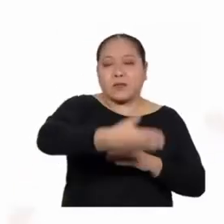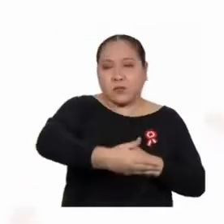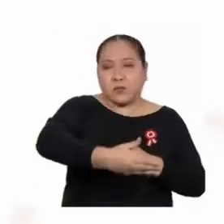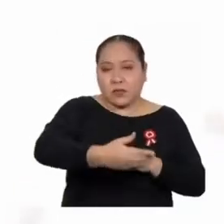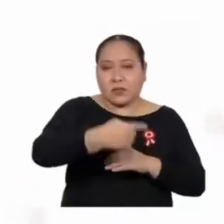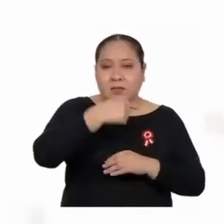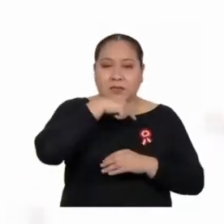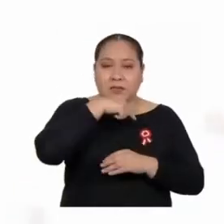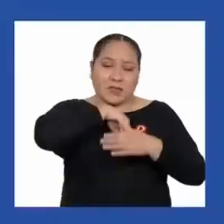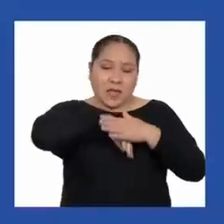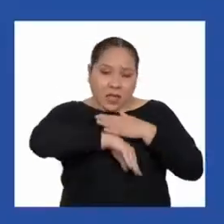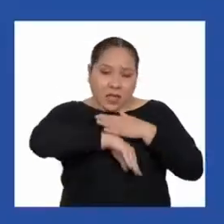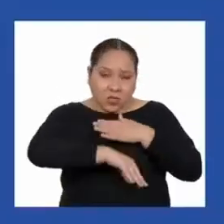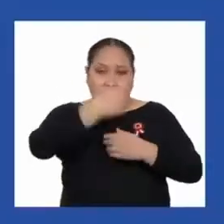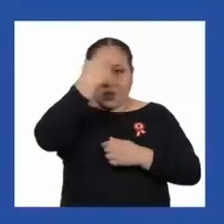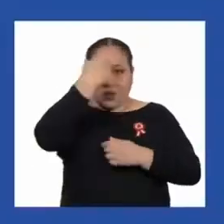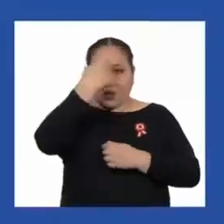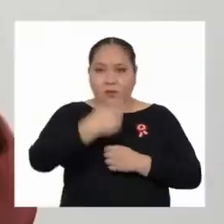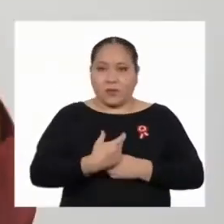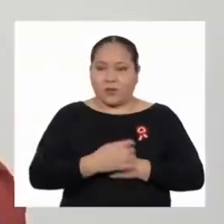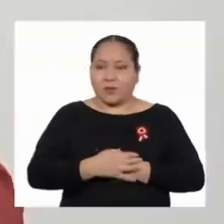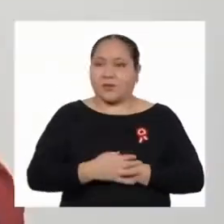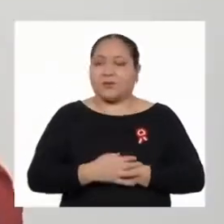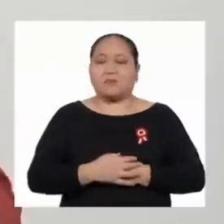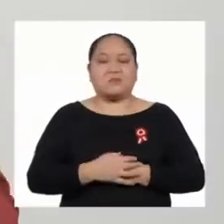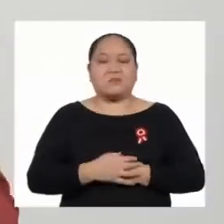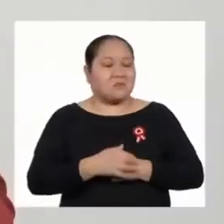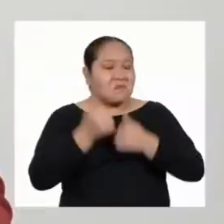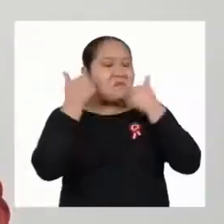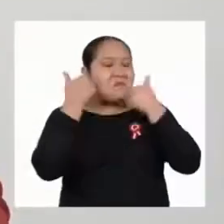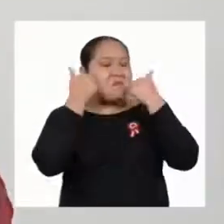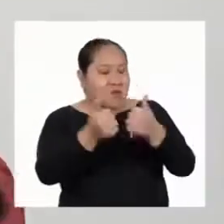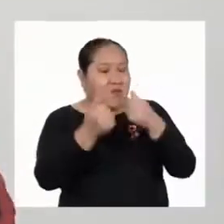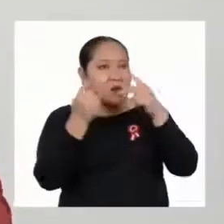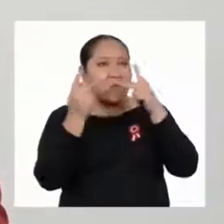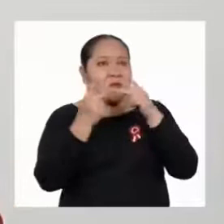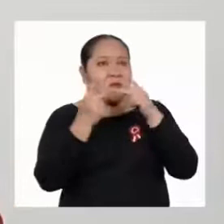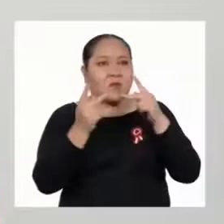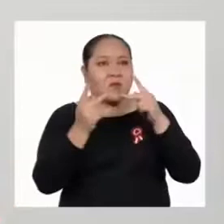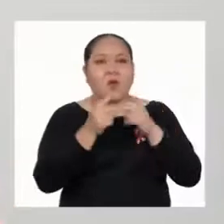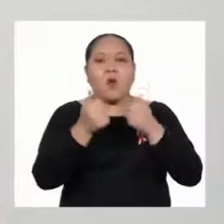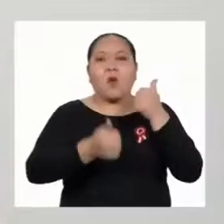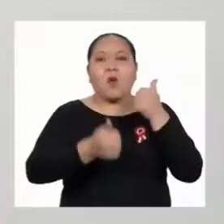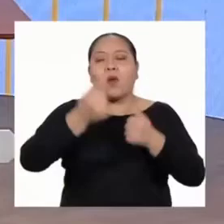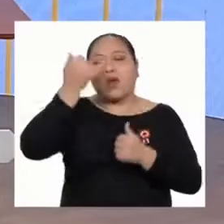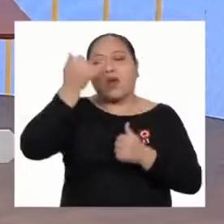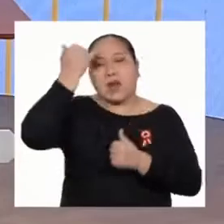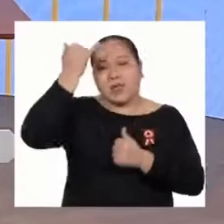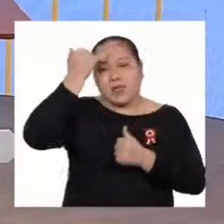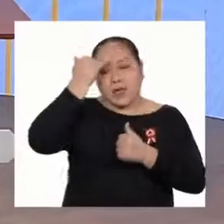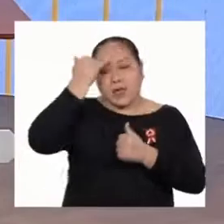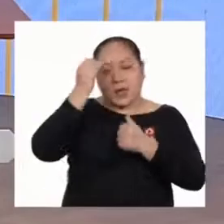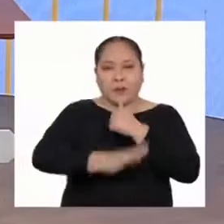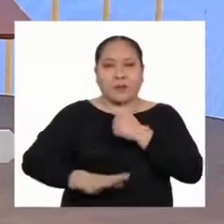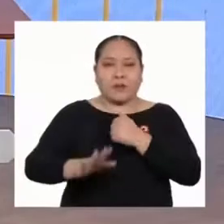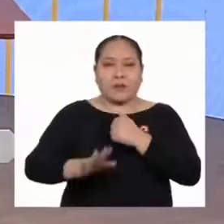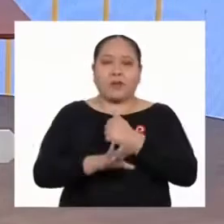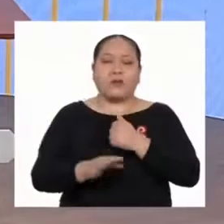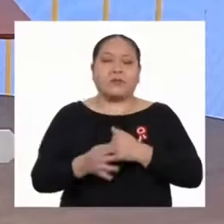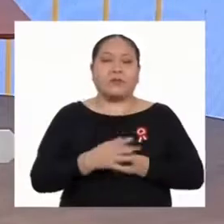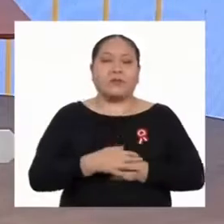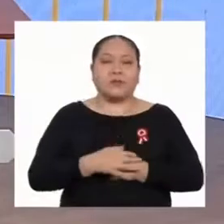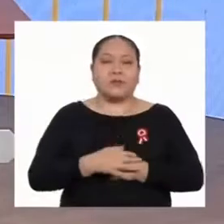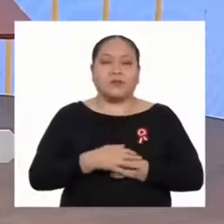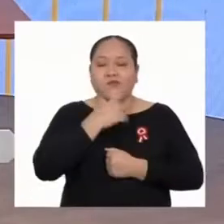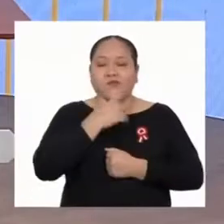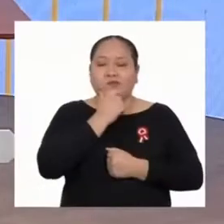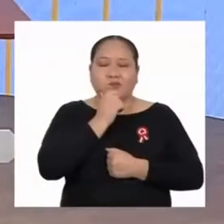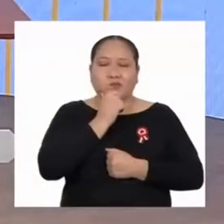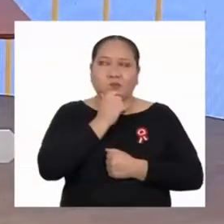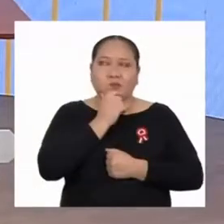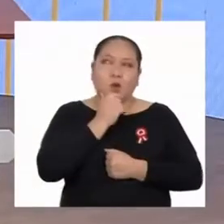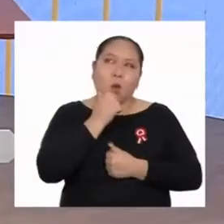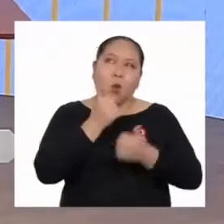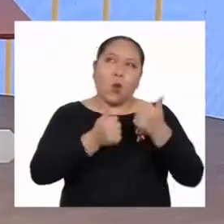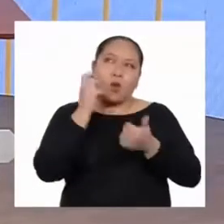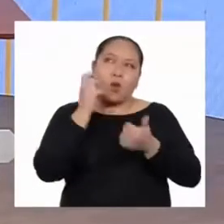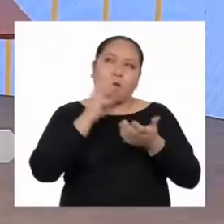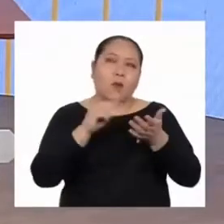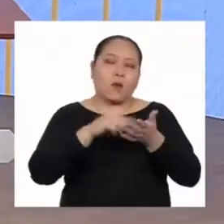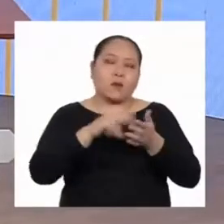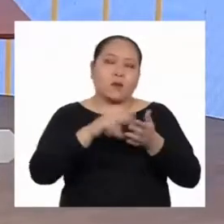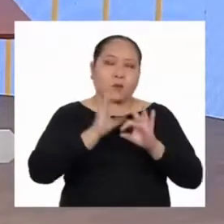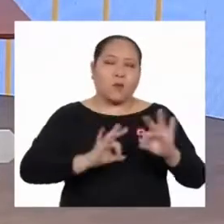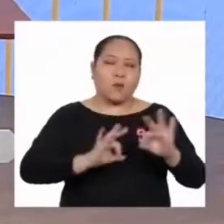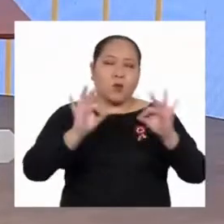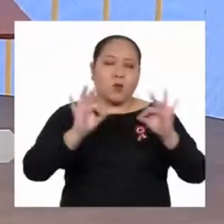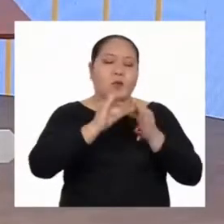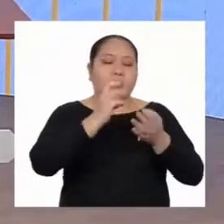las personas. ¿Qué les parece? ¡Excelente! ¿Y cuál es la idea principal? A ver, ¿qué es lo más importante